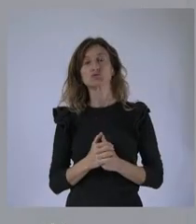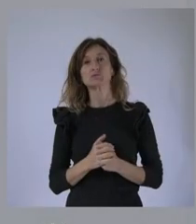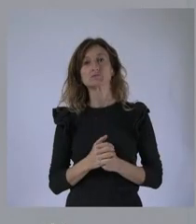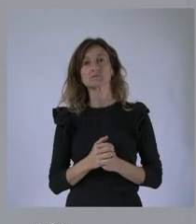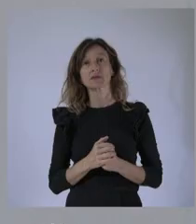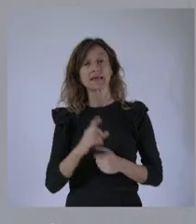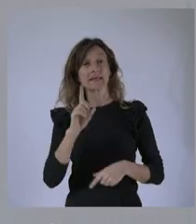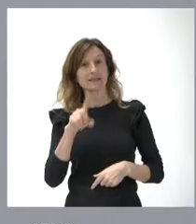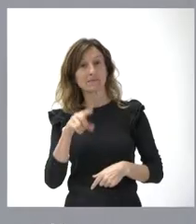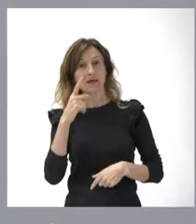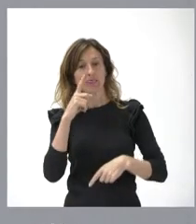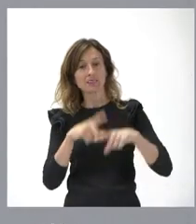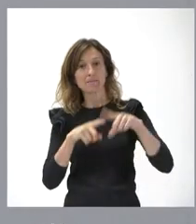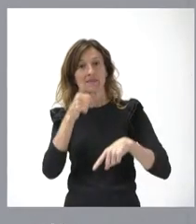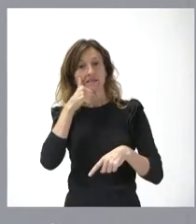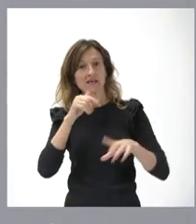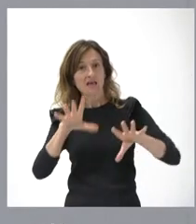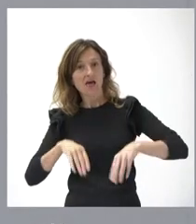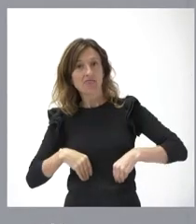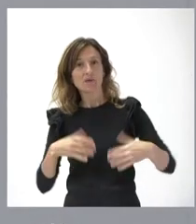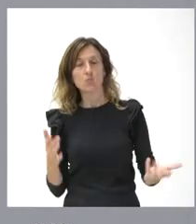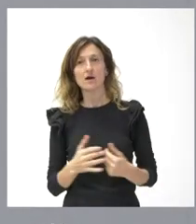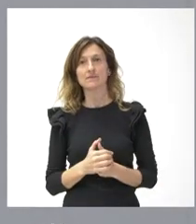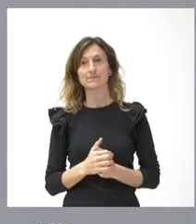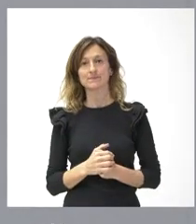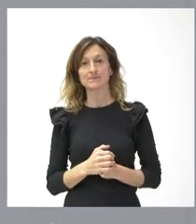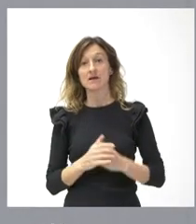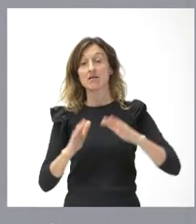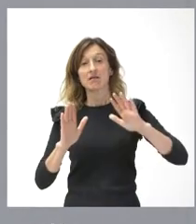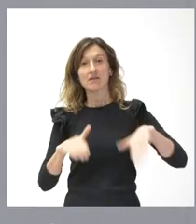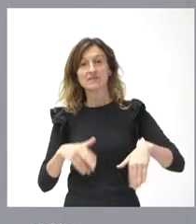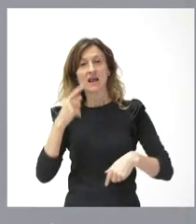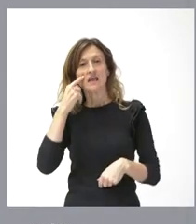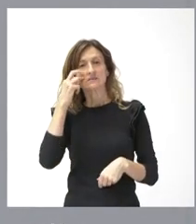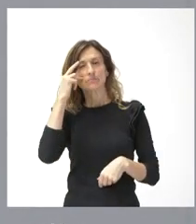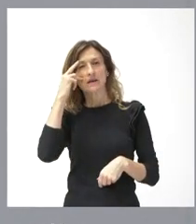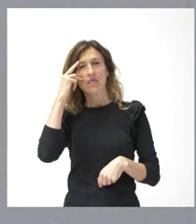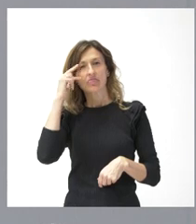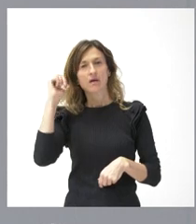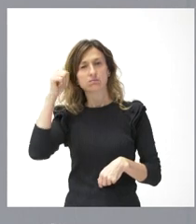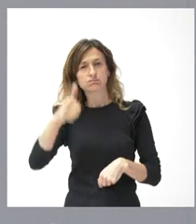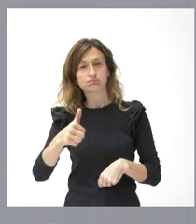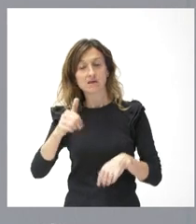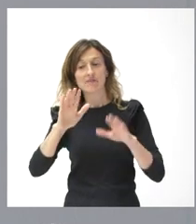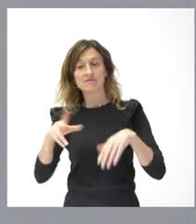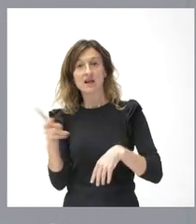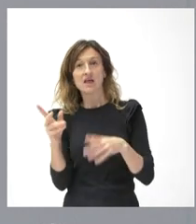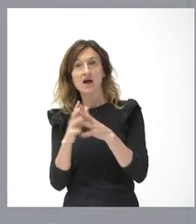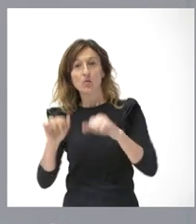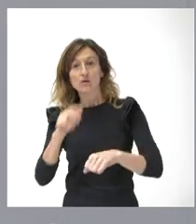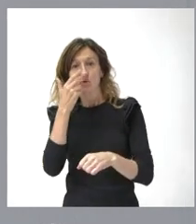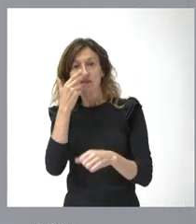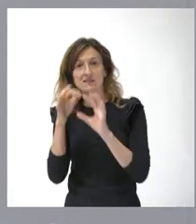pueda aceptar Sánchez y al final la experiencia nos dice que al final se ponen de acuerdo porque tienen intereses